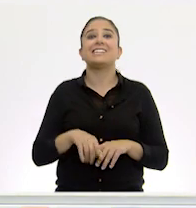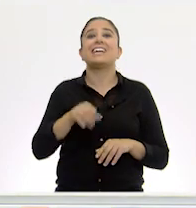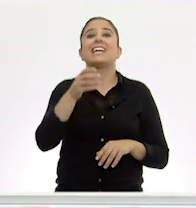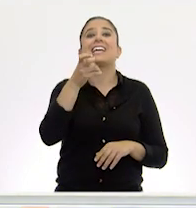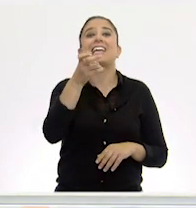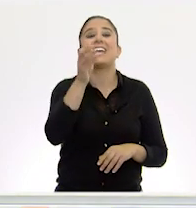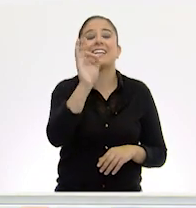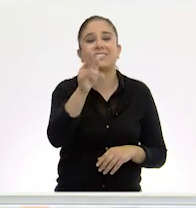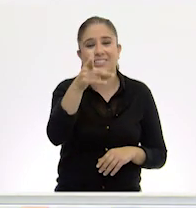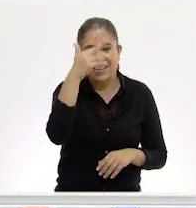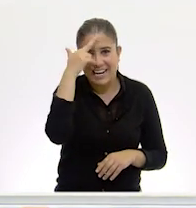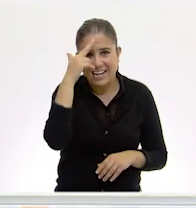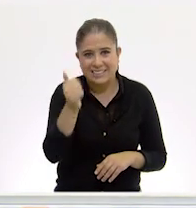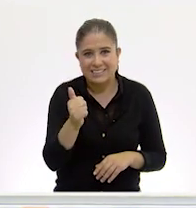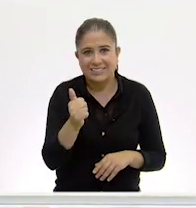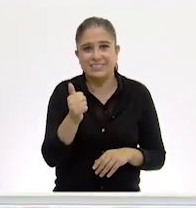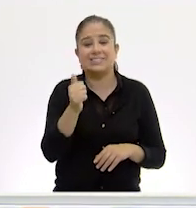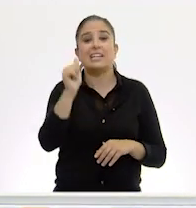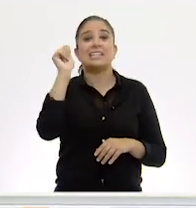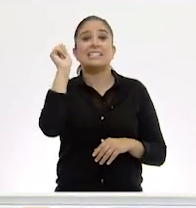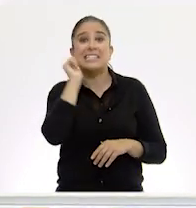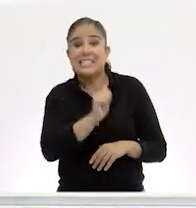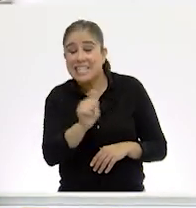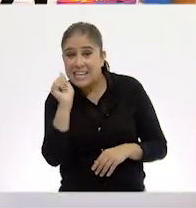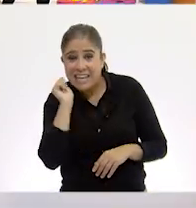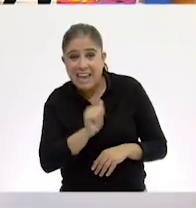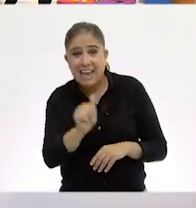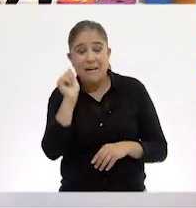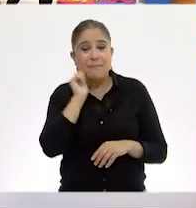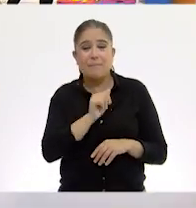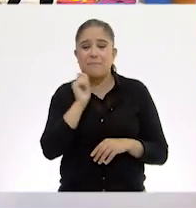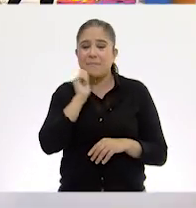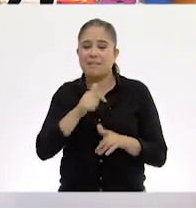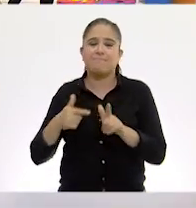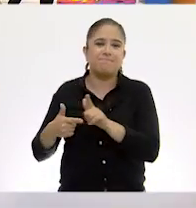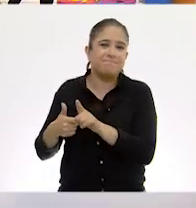¡Exacto! Tienen razón. Sí, es esa. Pero siempre es...